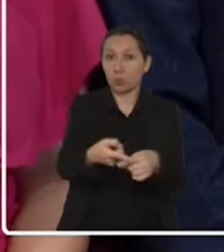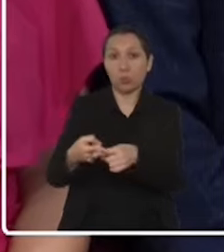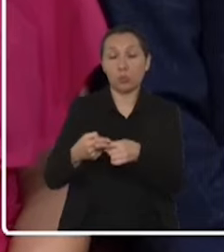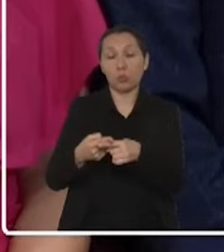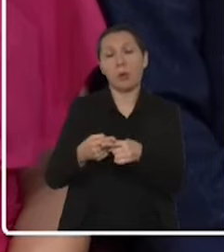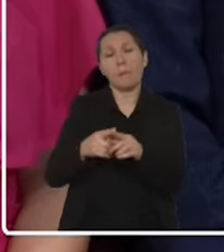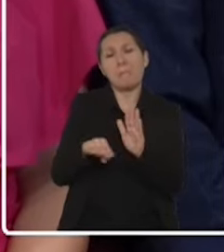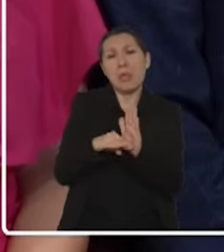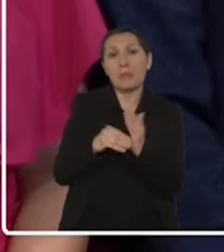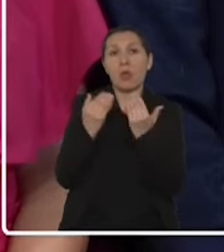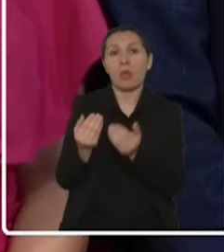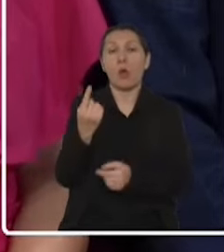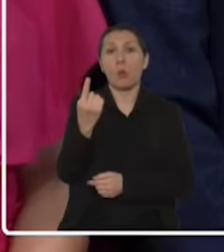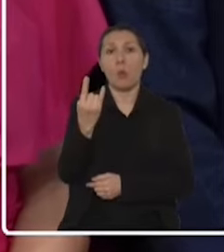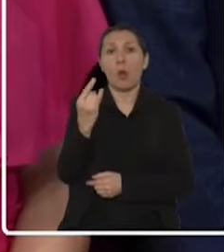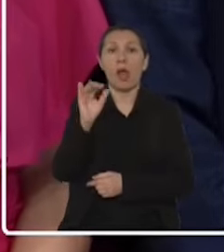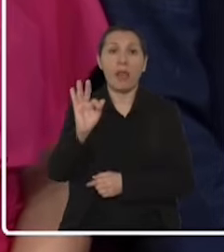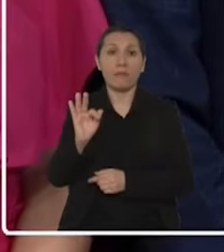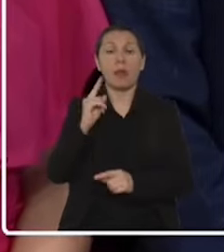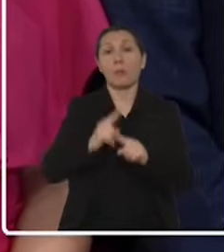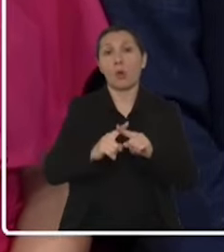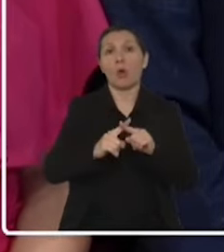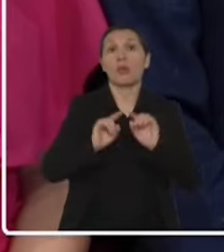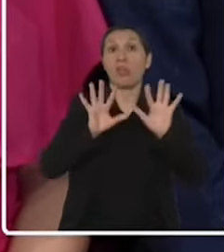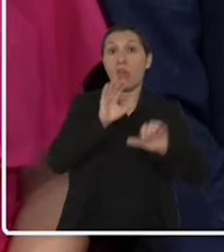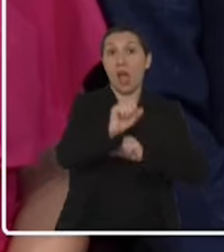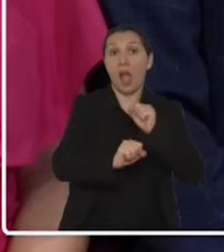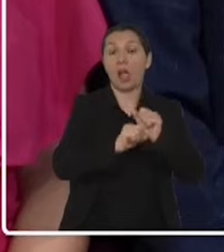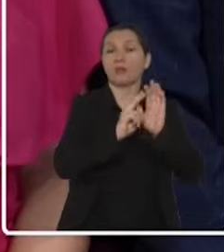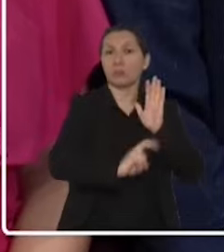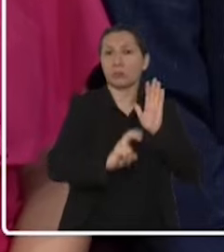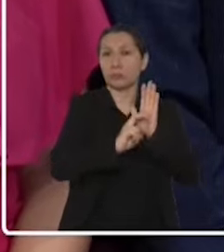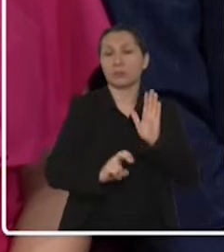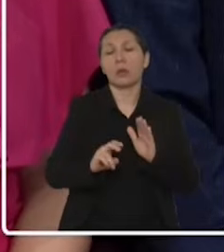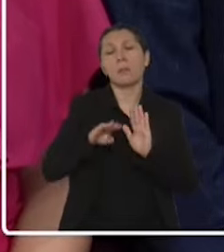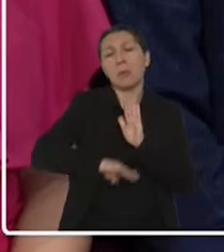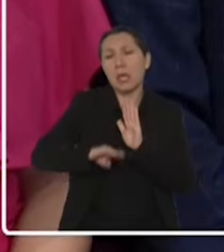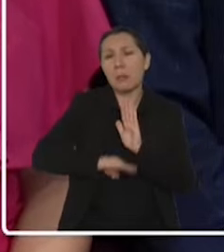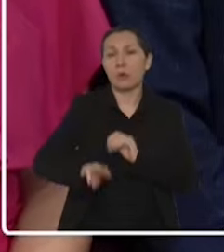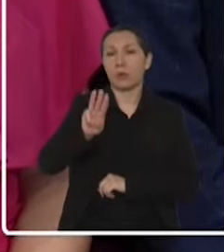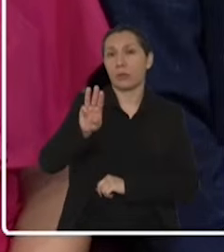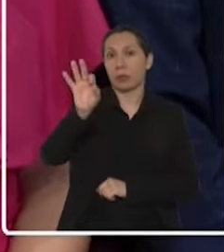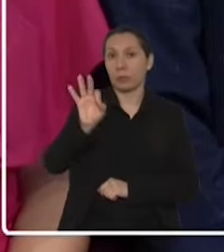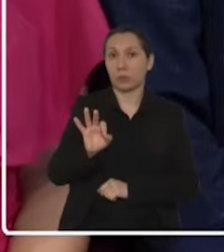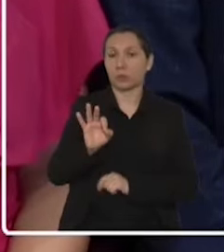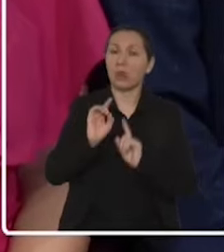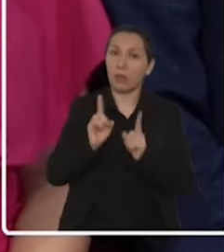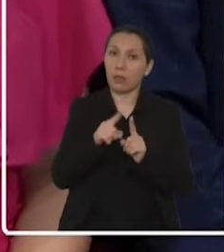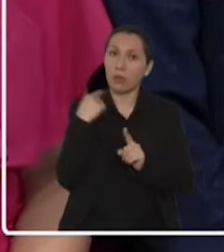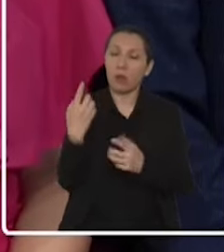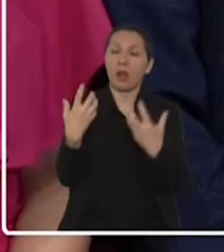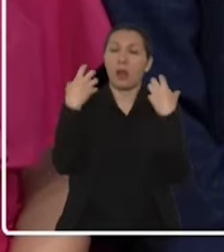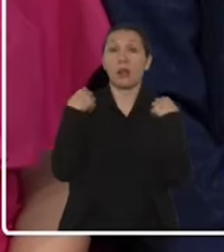menos entregue una UF por cada 10 años cotizado, lo mínimo es un 3%. Y tenemos que hacernos